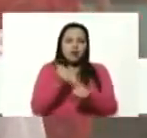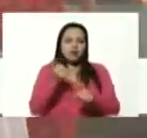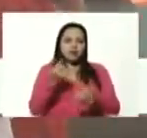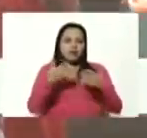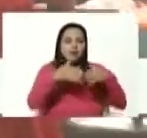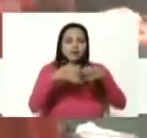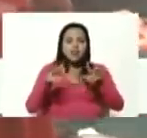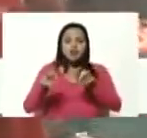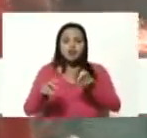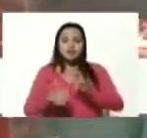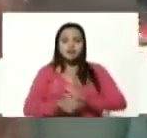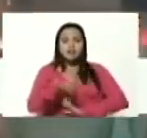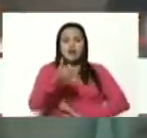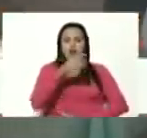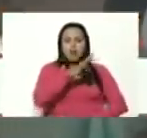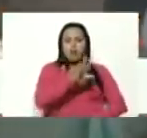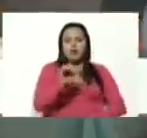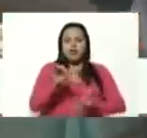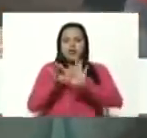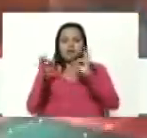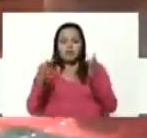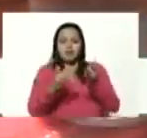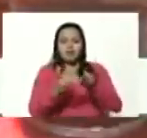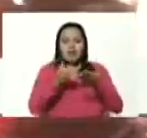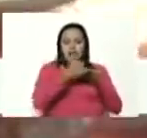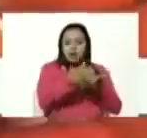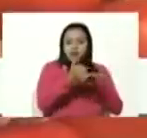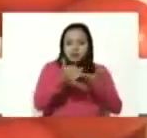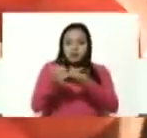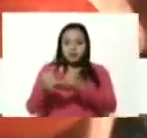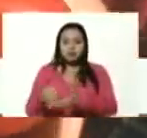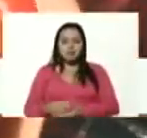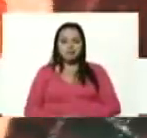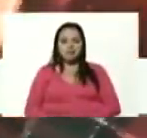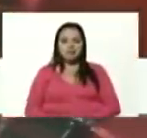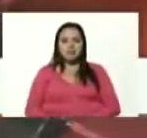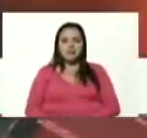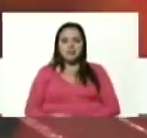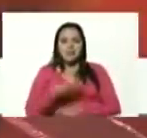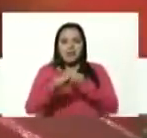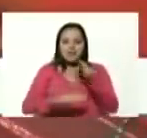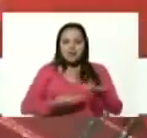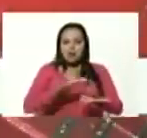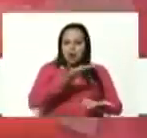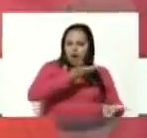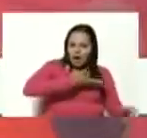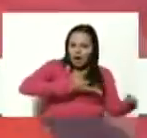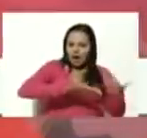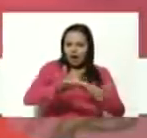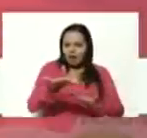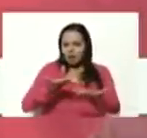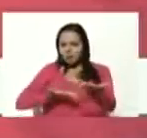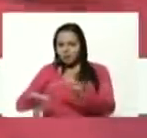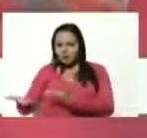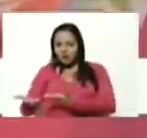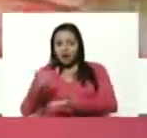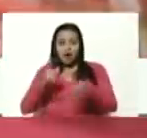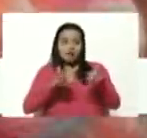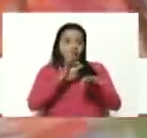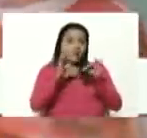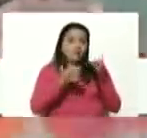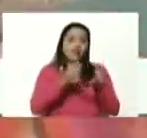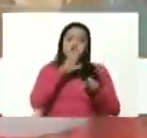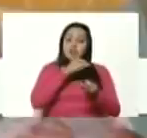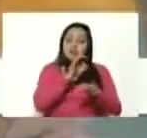Nosotros tenemos más de 40 familias las que beneficiamos, hacemos trueque. Hay familias que en realidad no